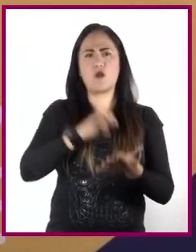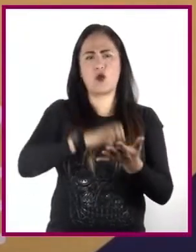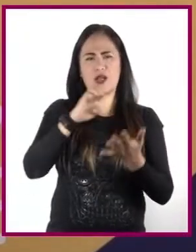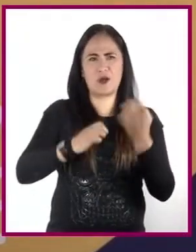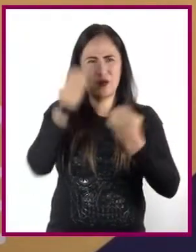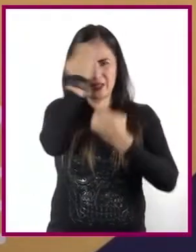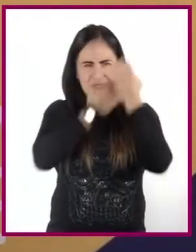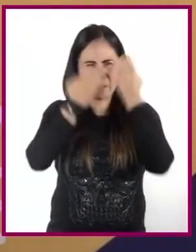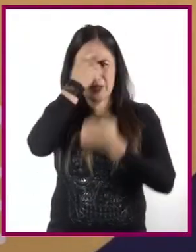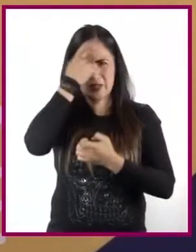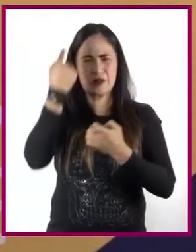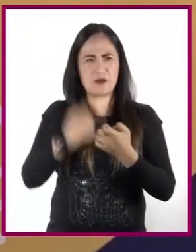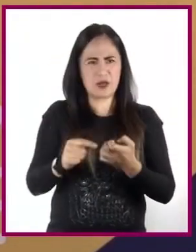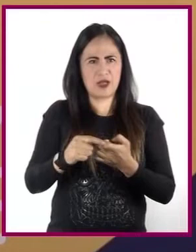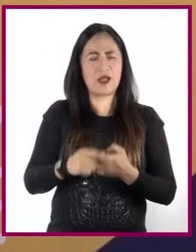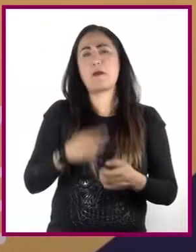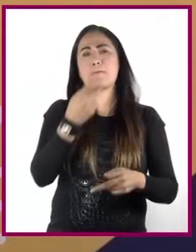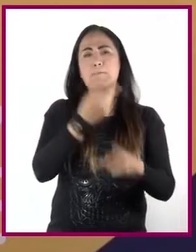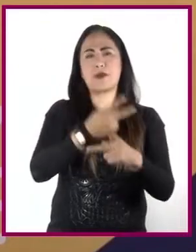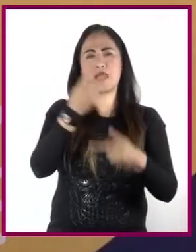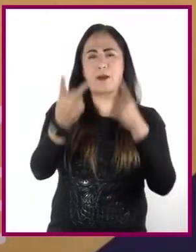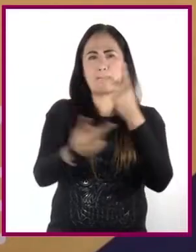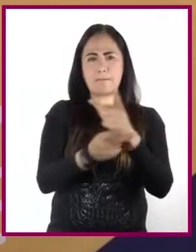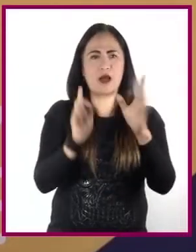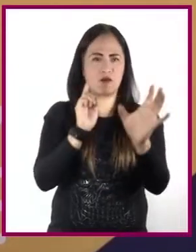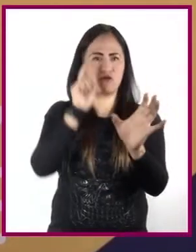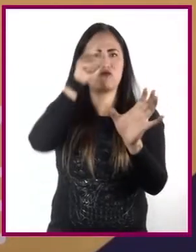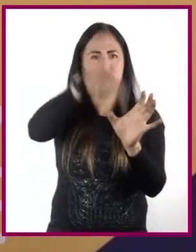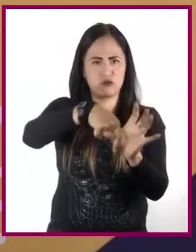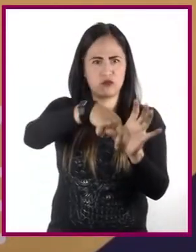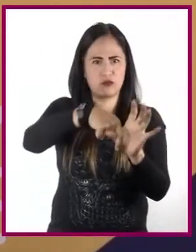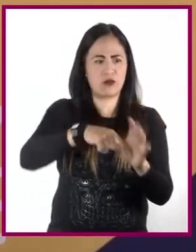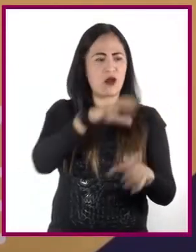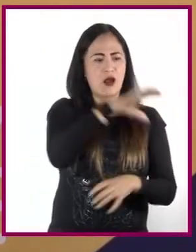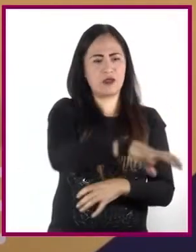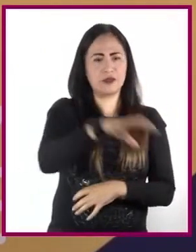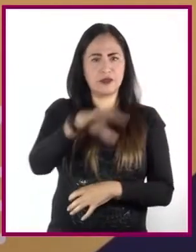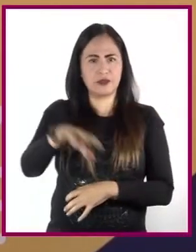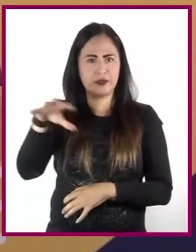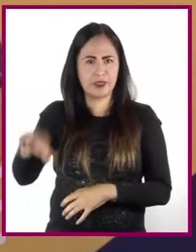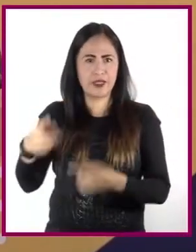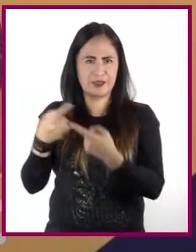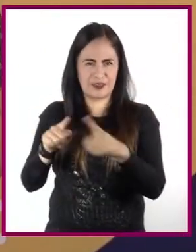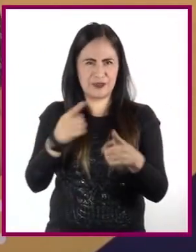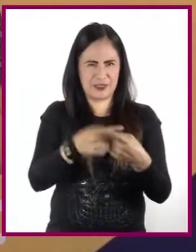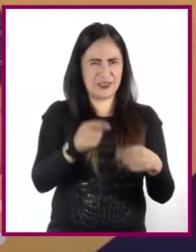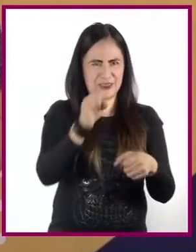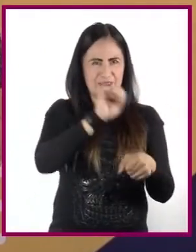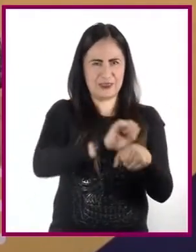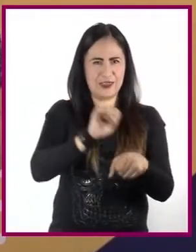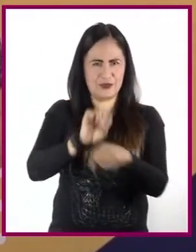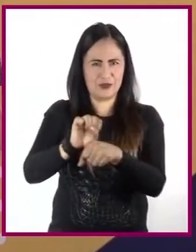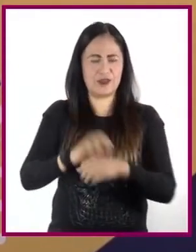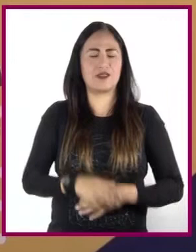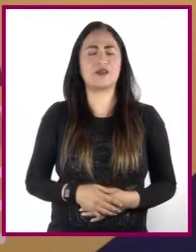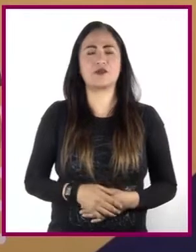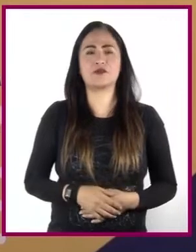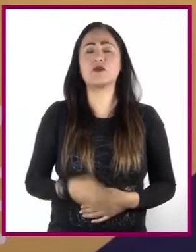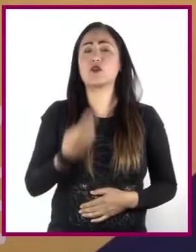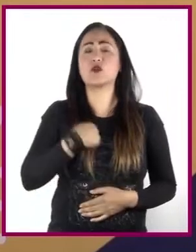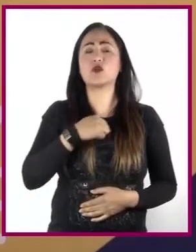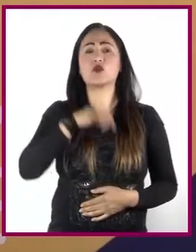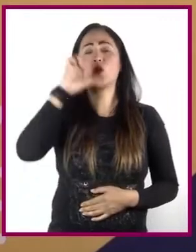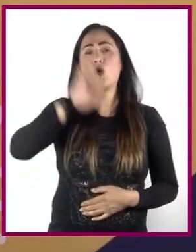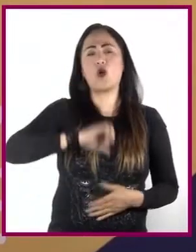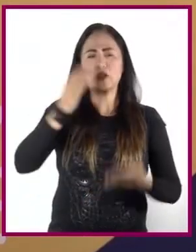exámenes de admisión para la educación media superior en las diferentes áreas correspondientes de secundaria. Estudiaremos cómo